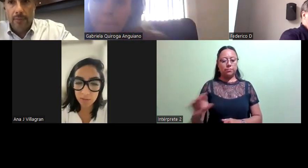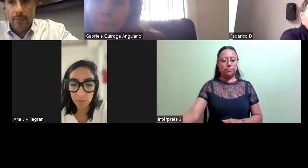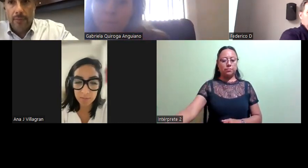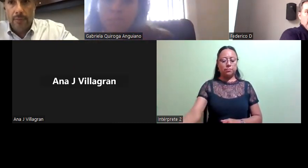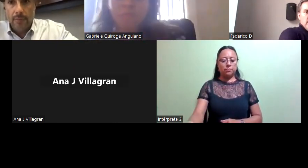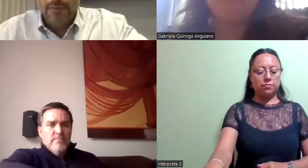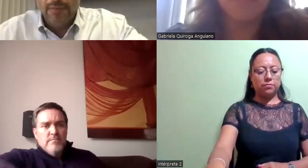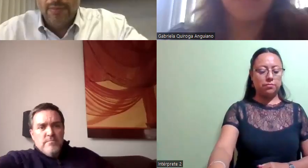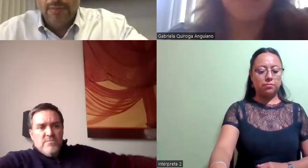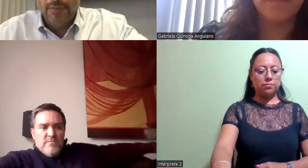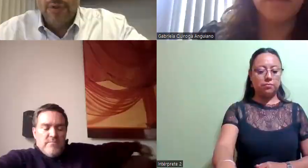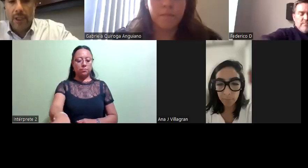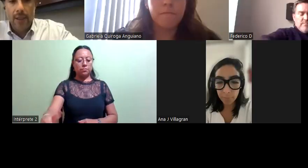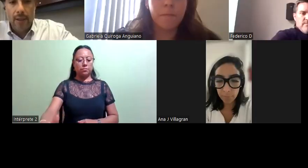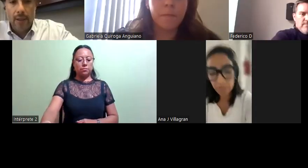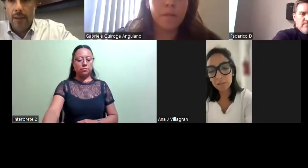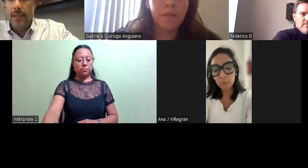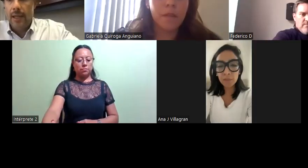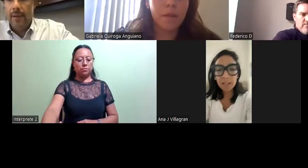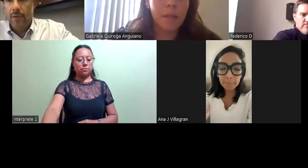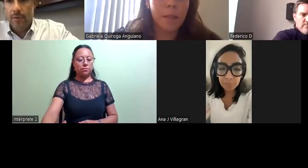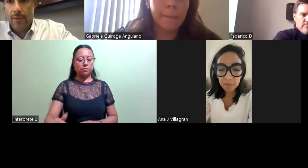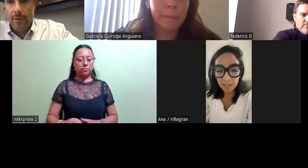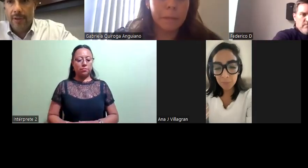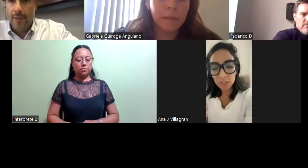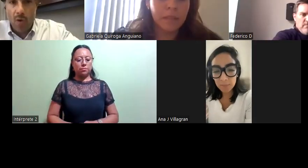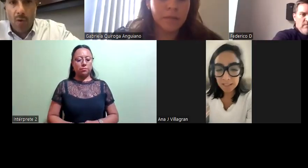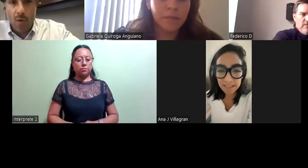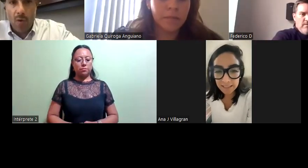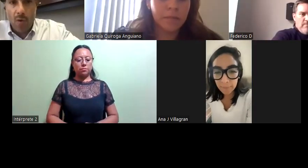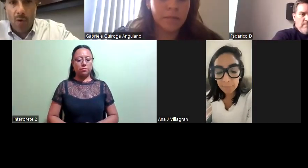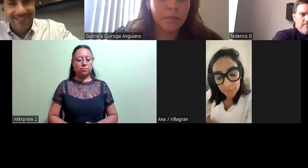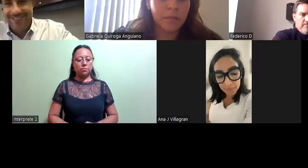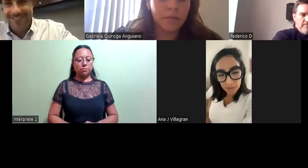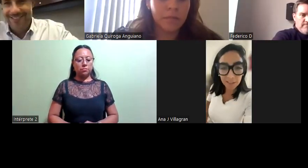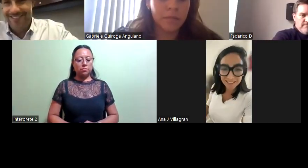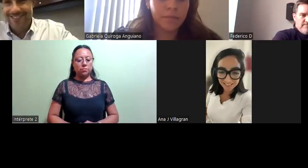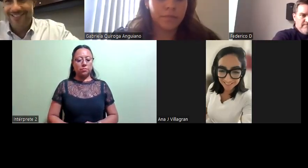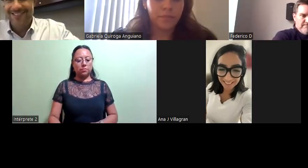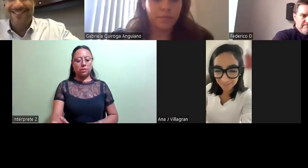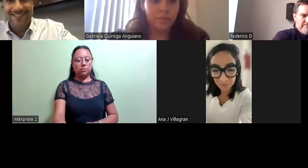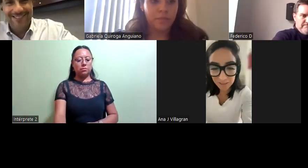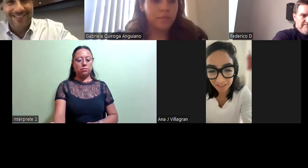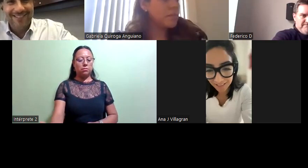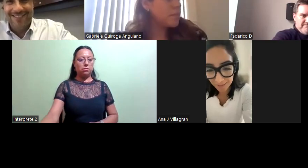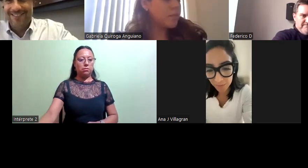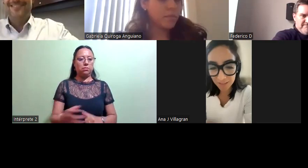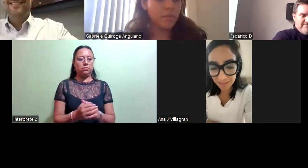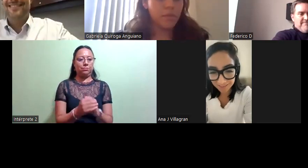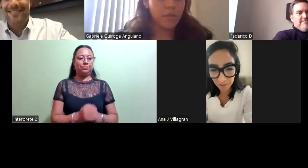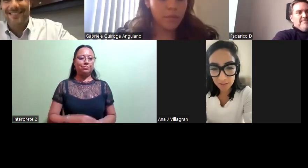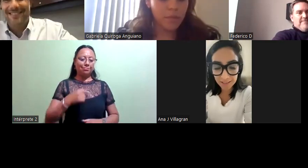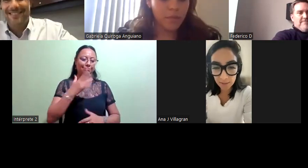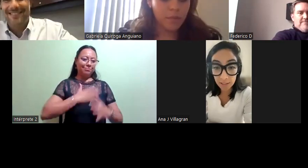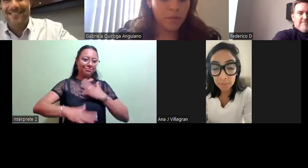¿Ustedes sí me ven? Ahí estoy. Sí, sí, la vemos. Muy guapa. Sí, gracias. Muy cansada ya después